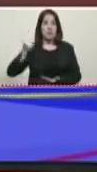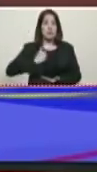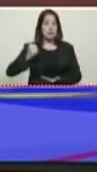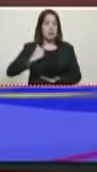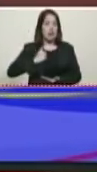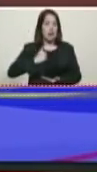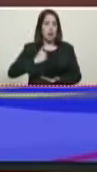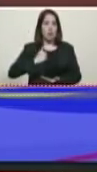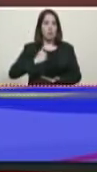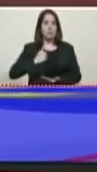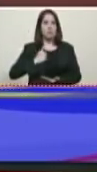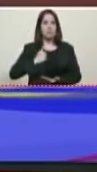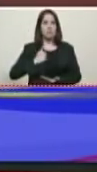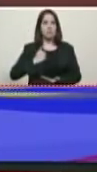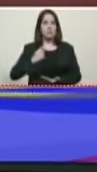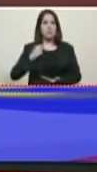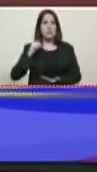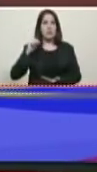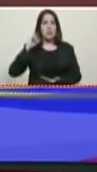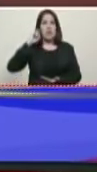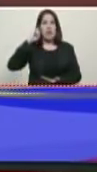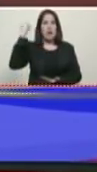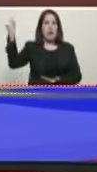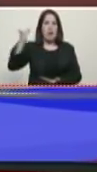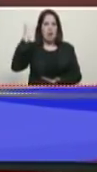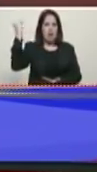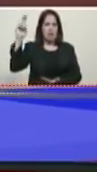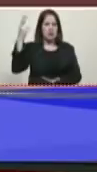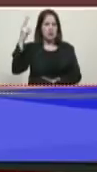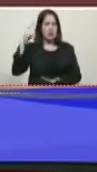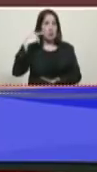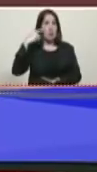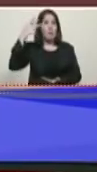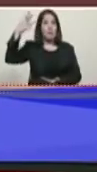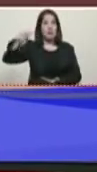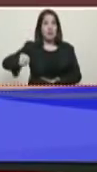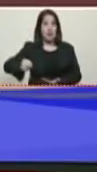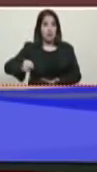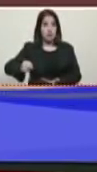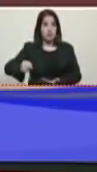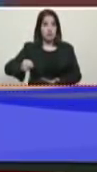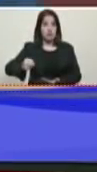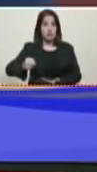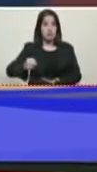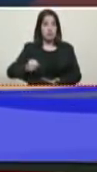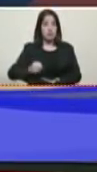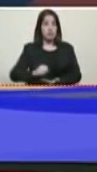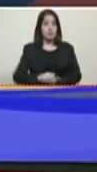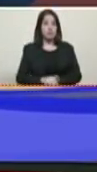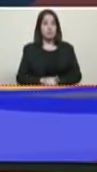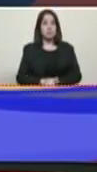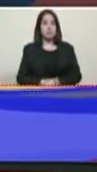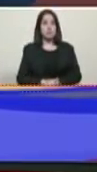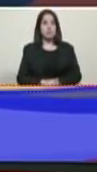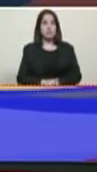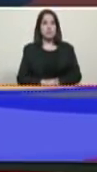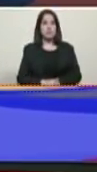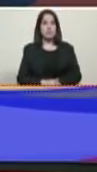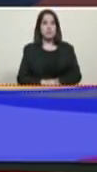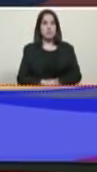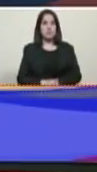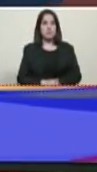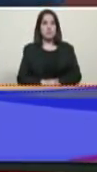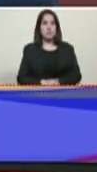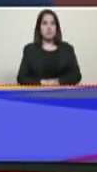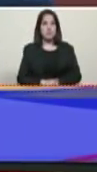ya estamos trabajando el gatillo y petare según estados el estado más